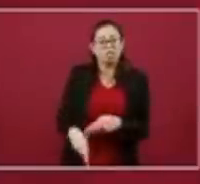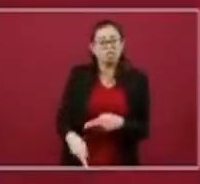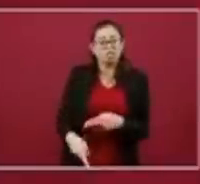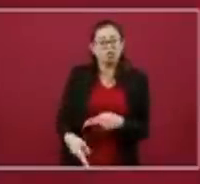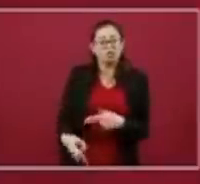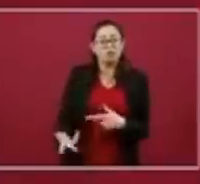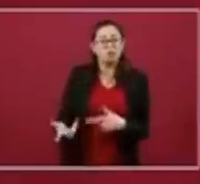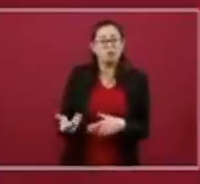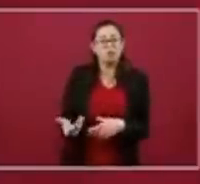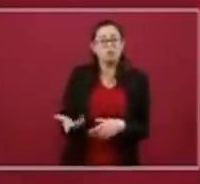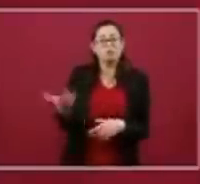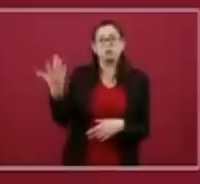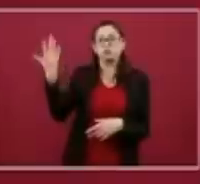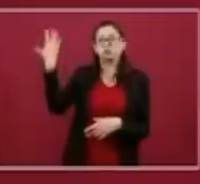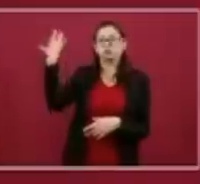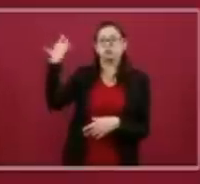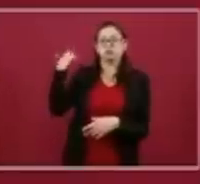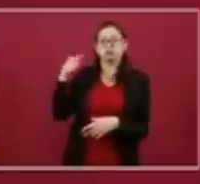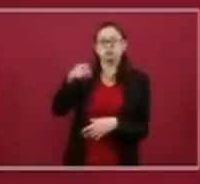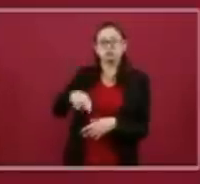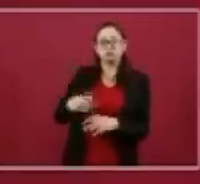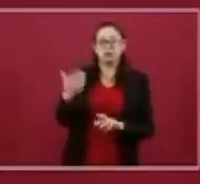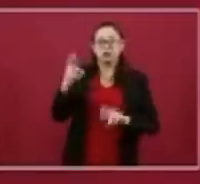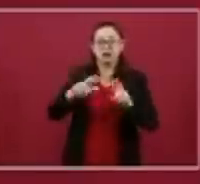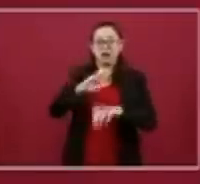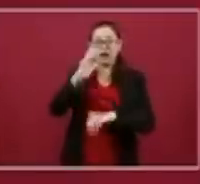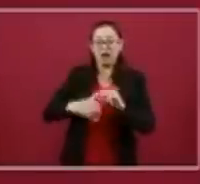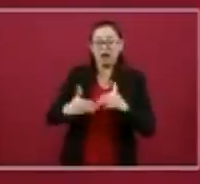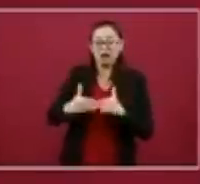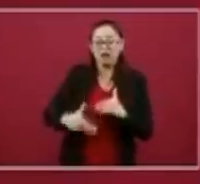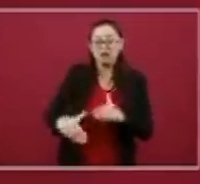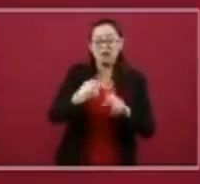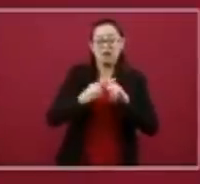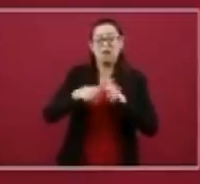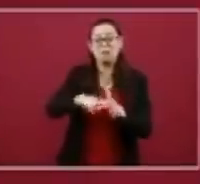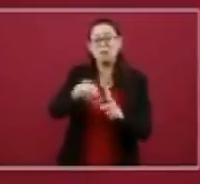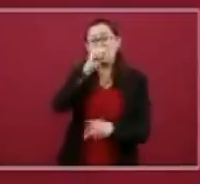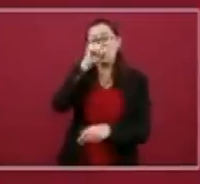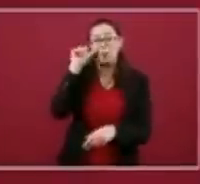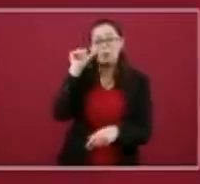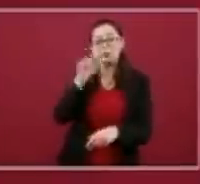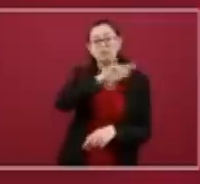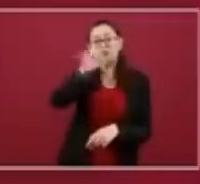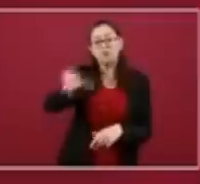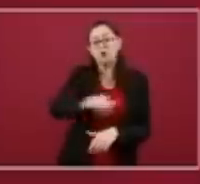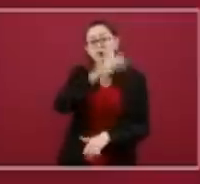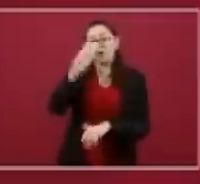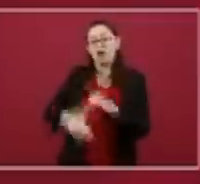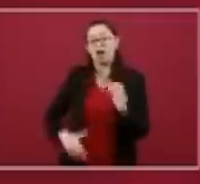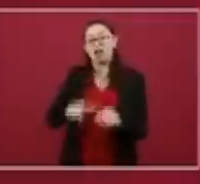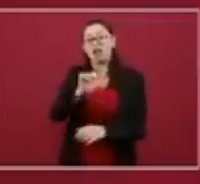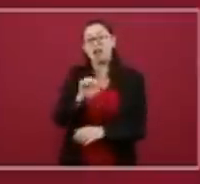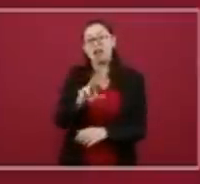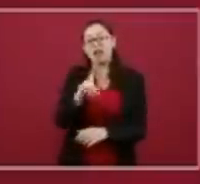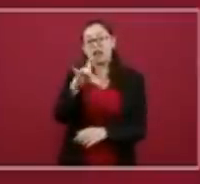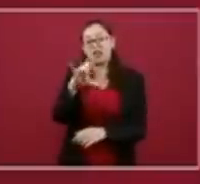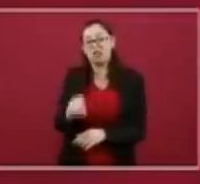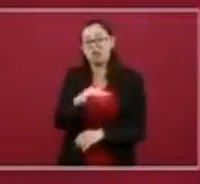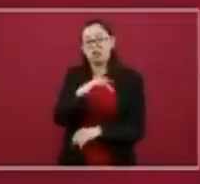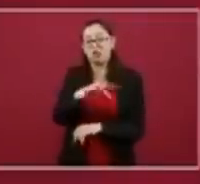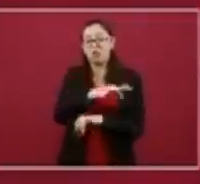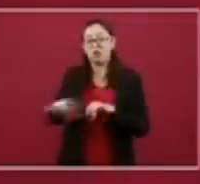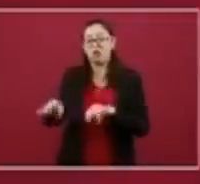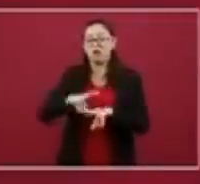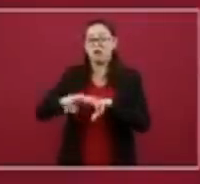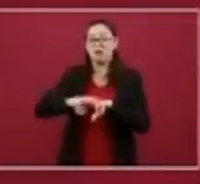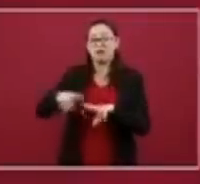en la época de la República Restaurada. Lo inició Juárez, lo terminó Lerdo. Fue el ferrocarril de la Ciudad